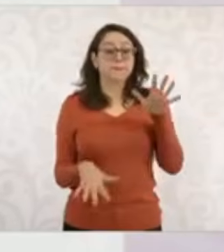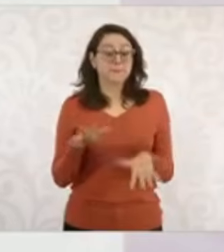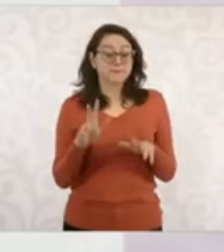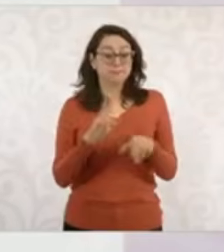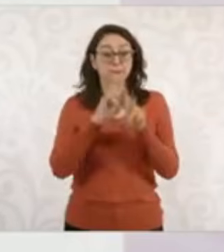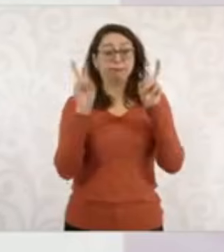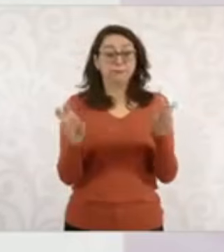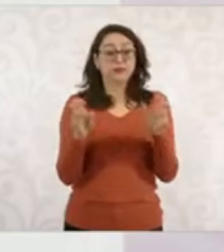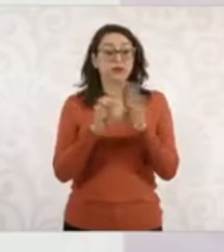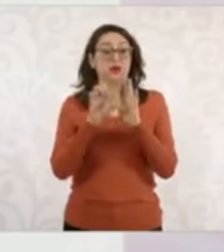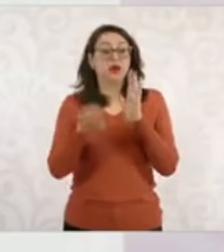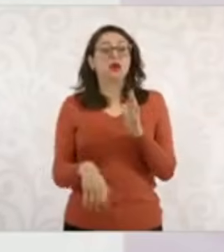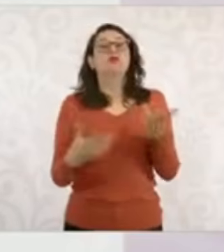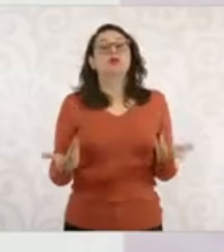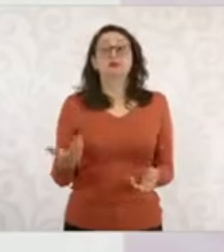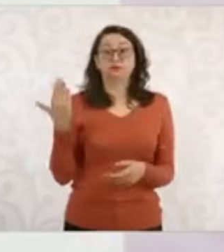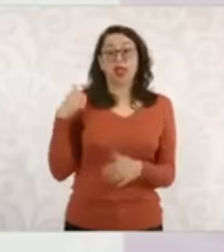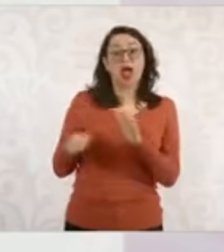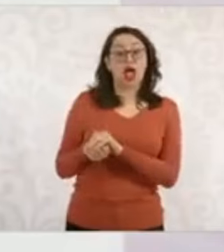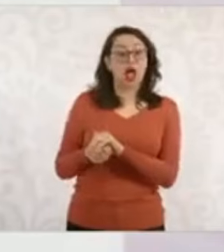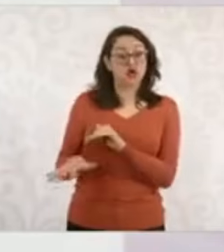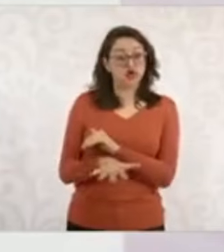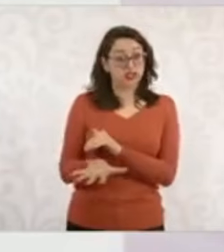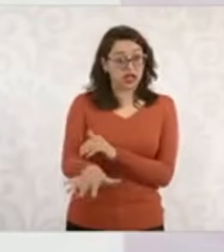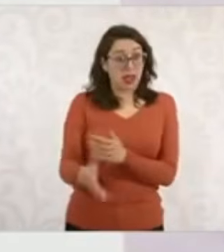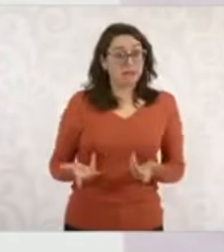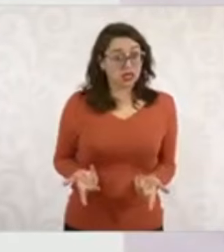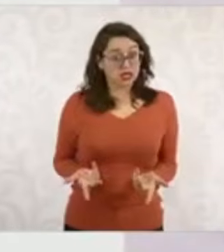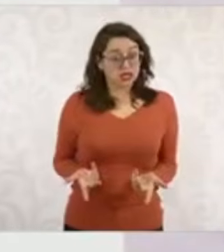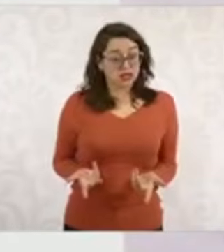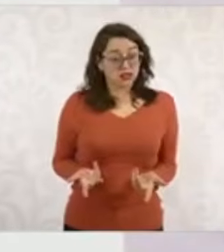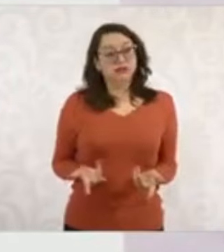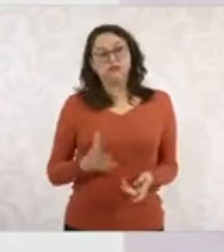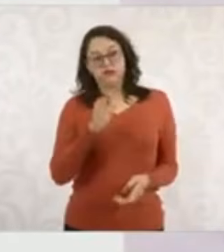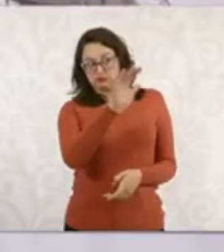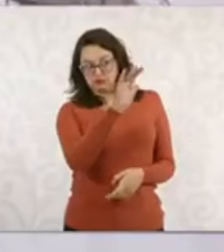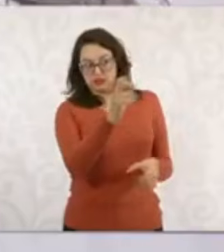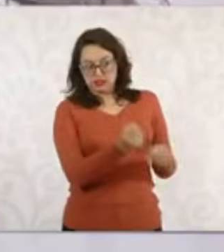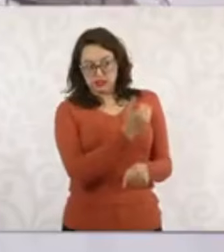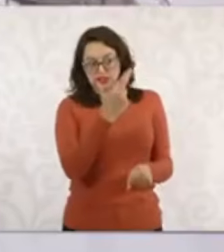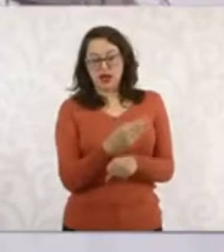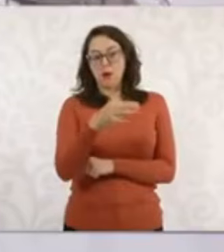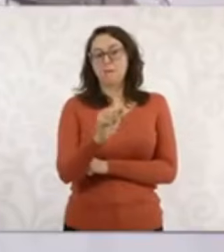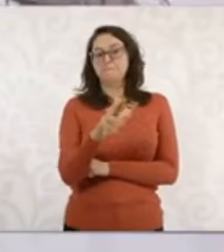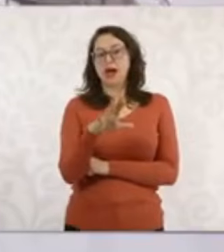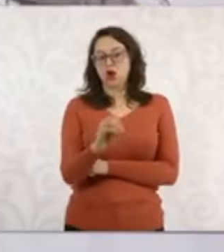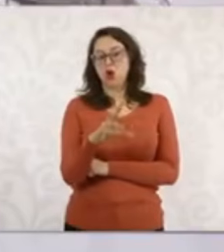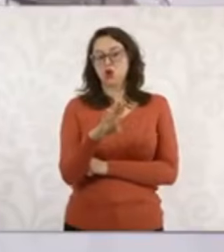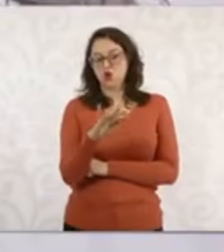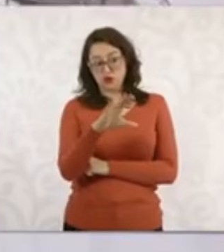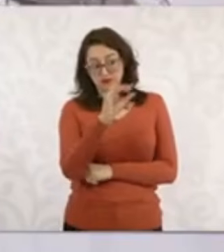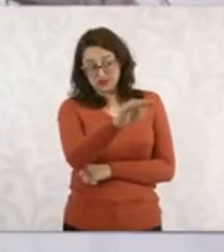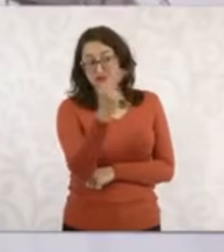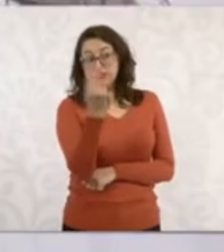caso Ayotzinapa, que personalmente se lo pedí al secretario de Estado, Marco Rubio, y que todavía no se ha